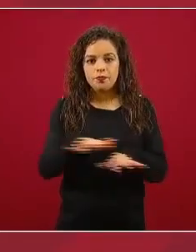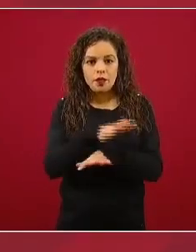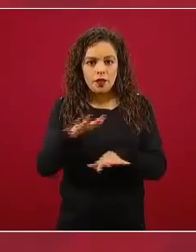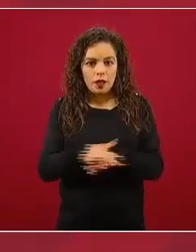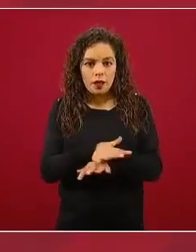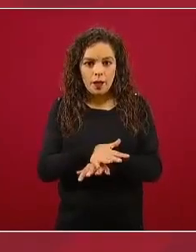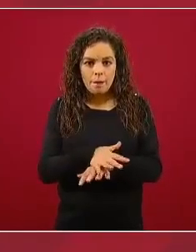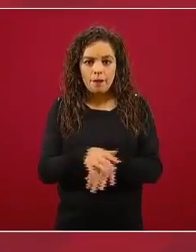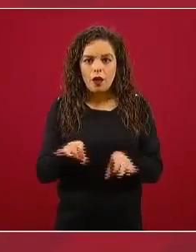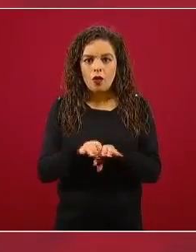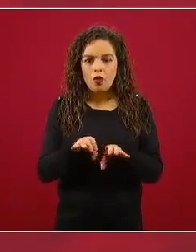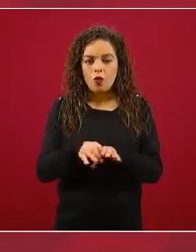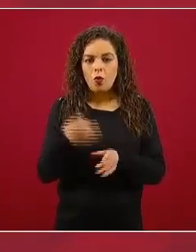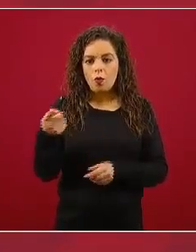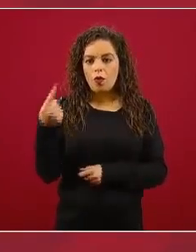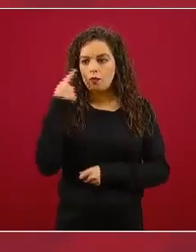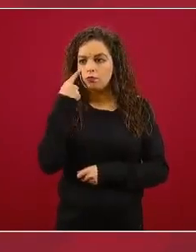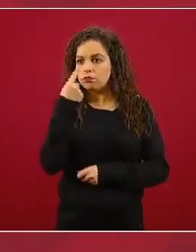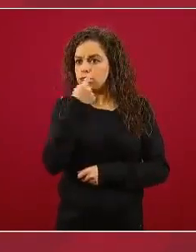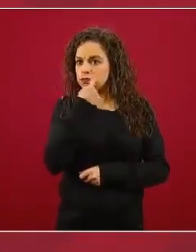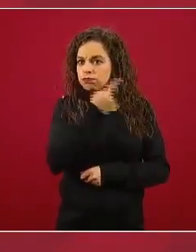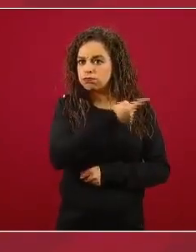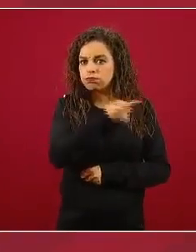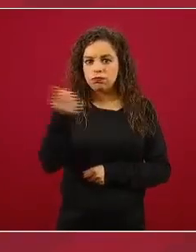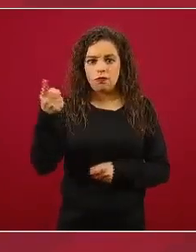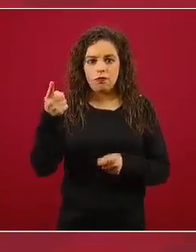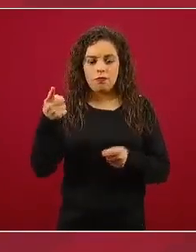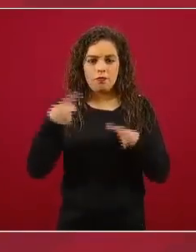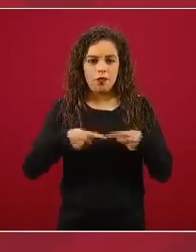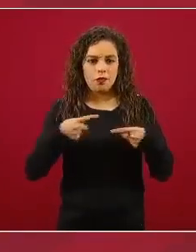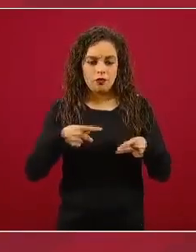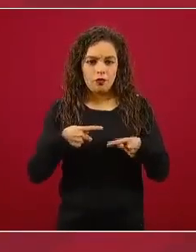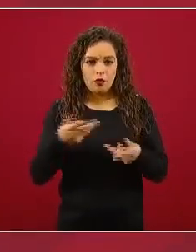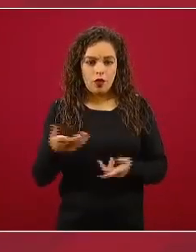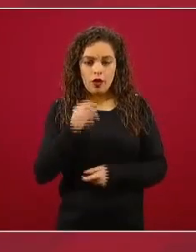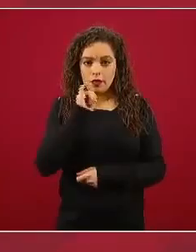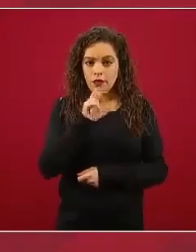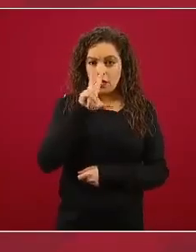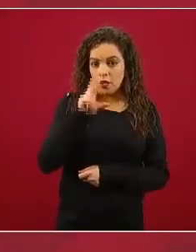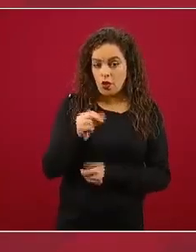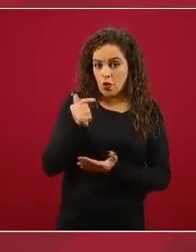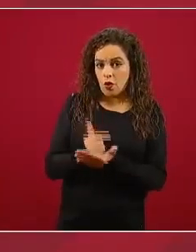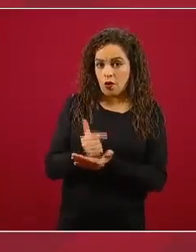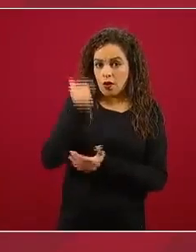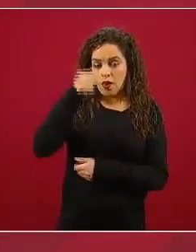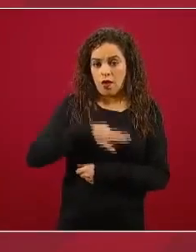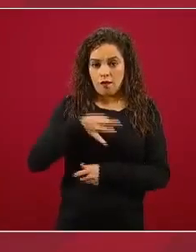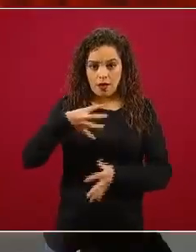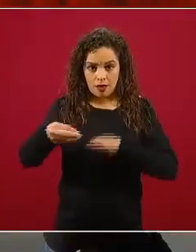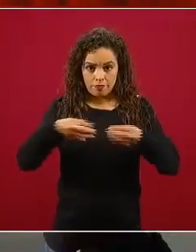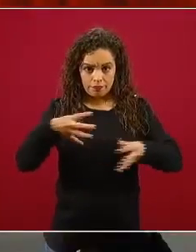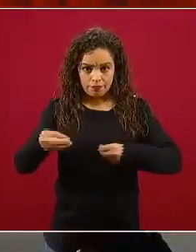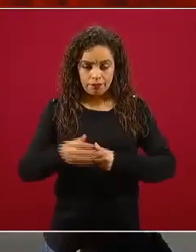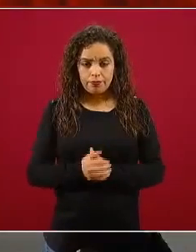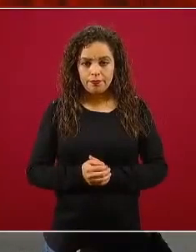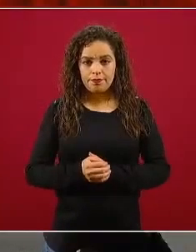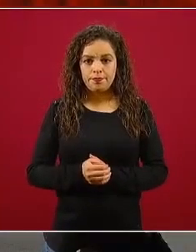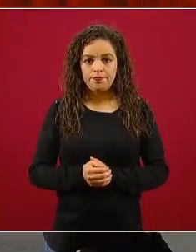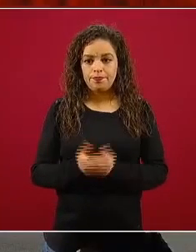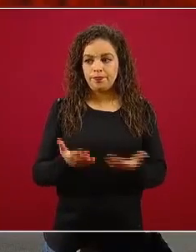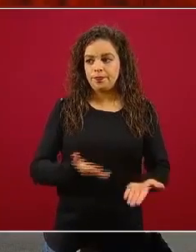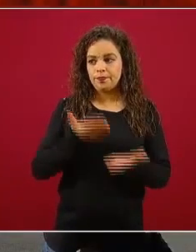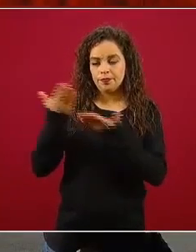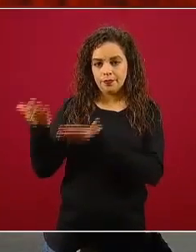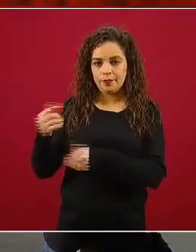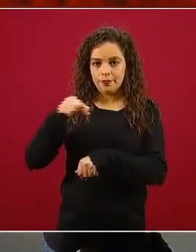la percepción que se puede tener en un momento dado sobre qué tan intensa está la epidemia. Y le pido al doctor José Luis Salomía, director